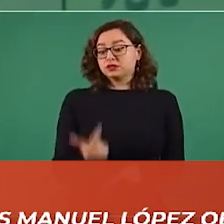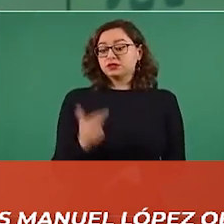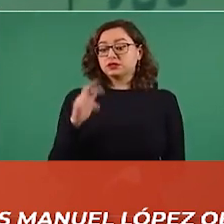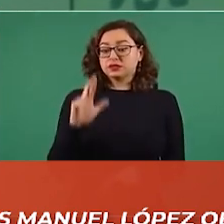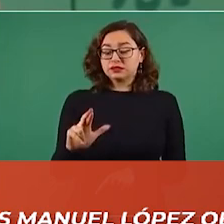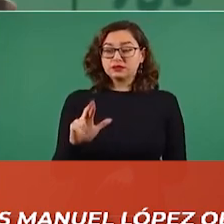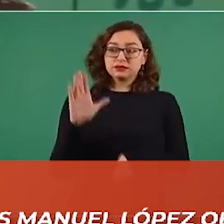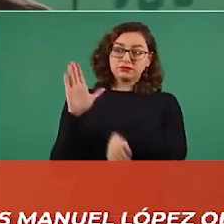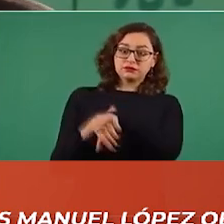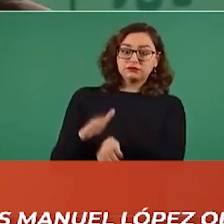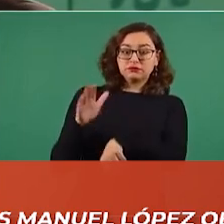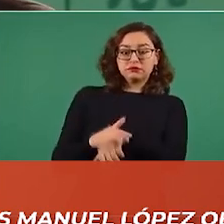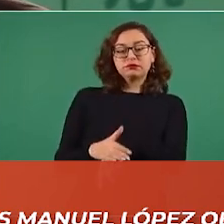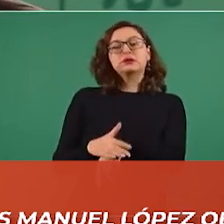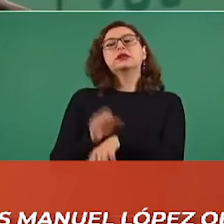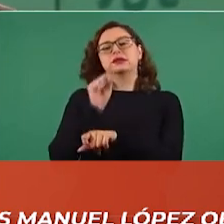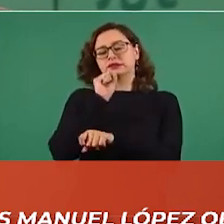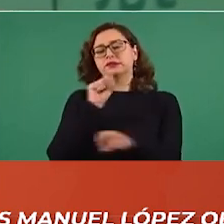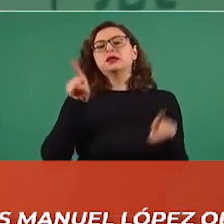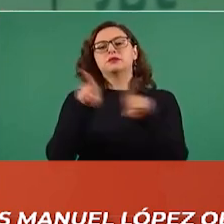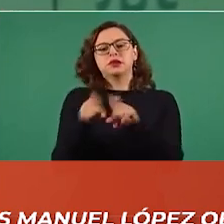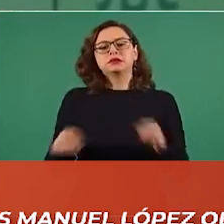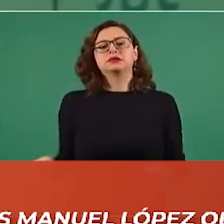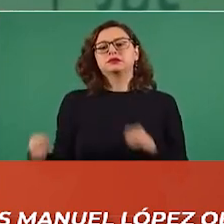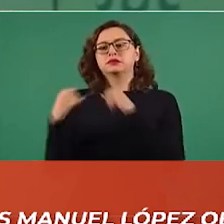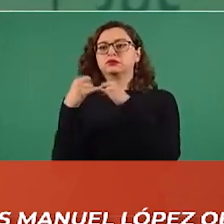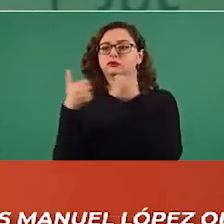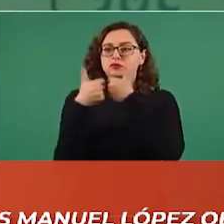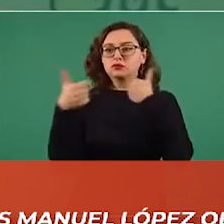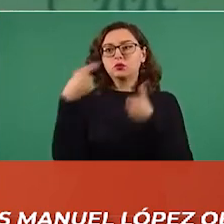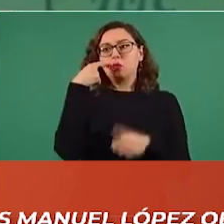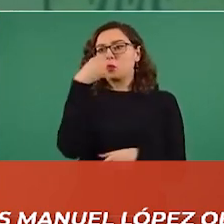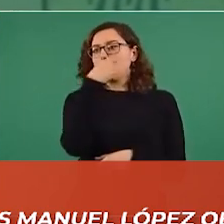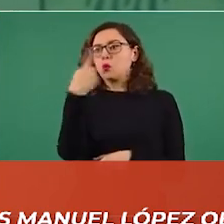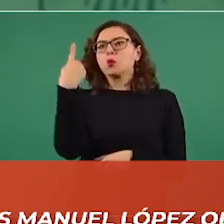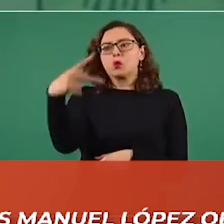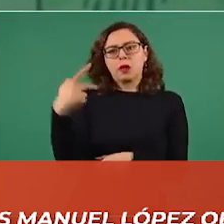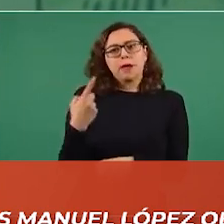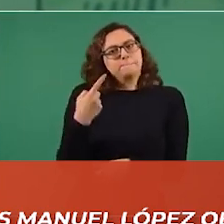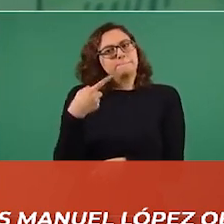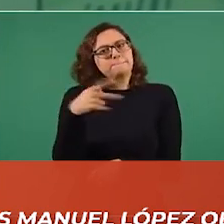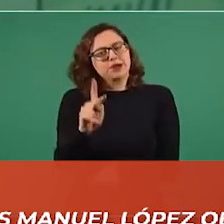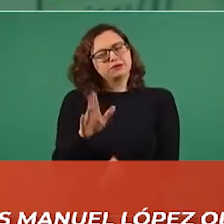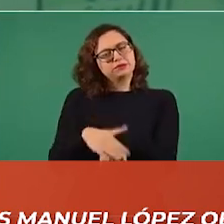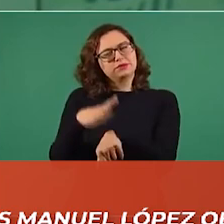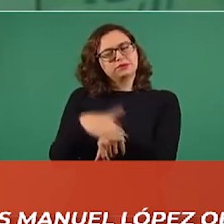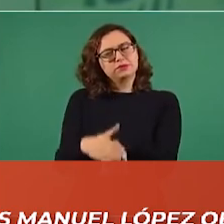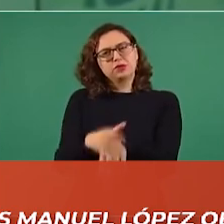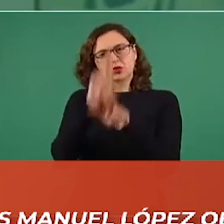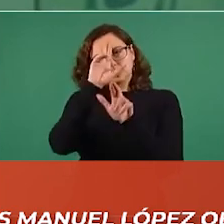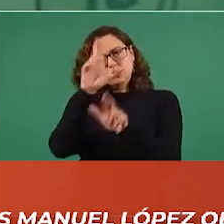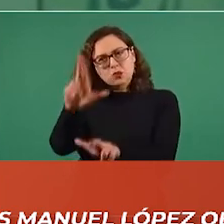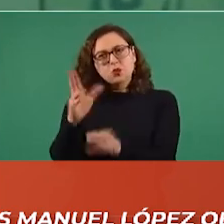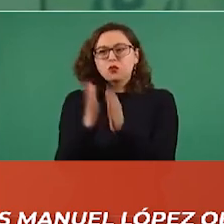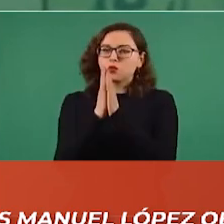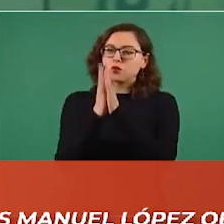República, respetando su autonomía, que revise lo que corresponde